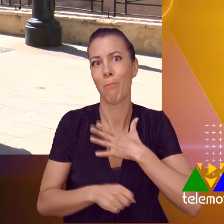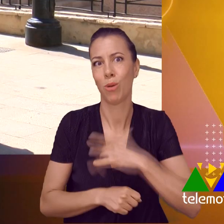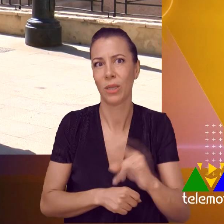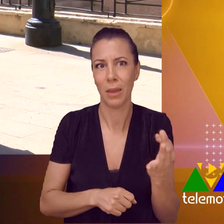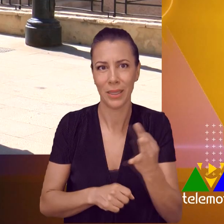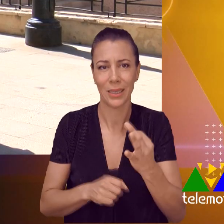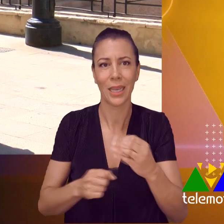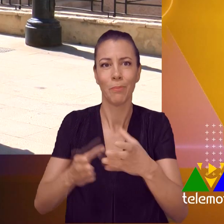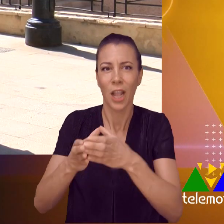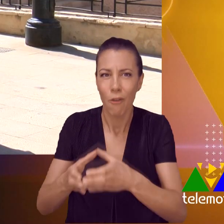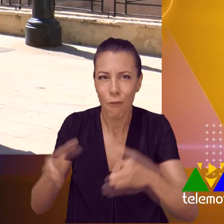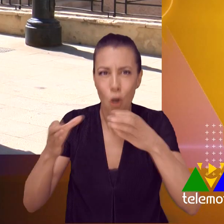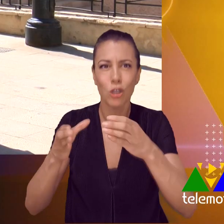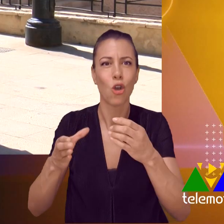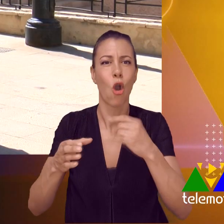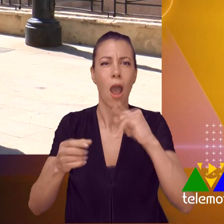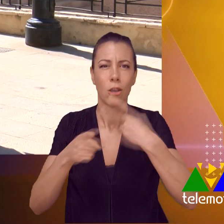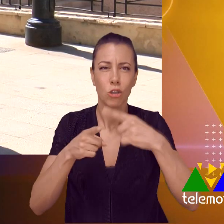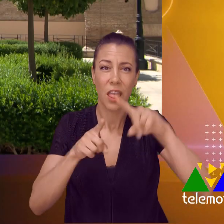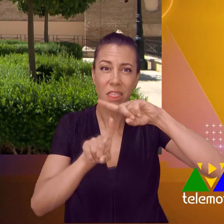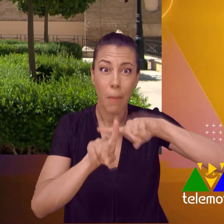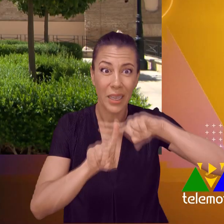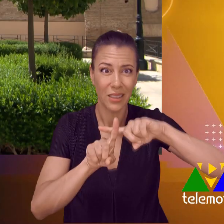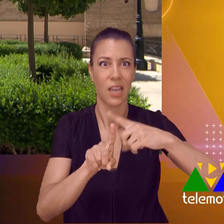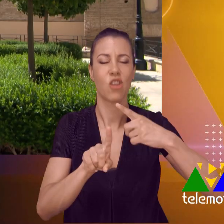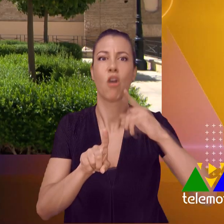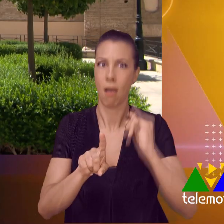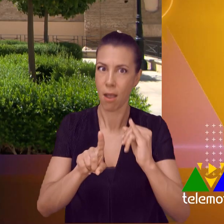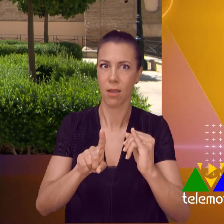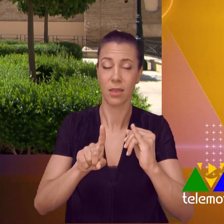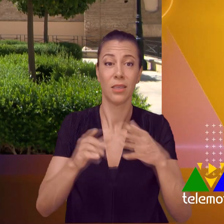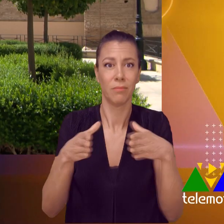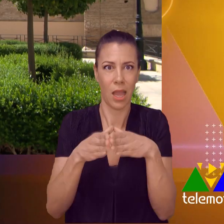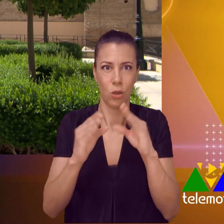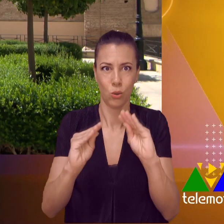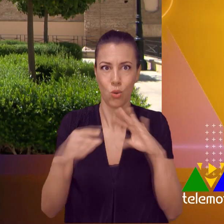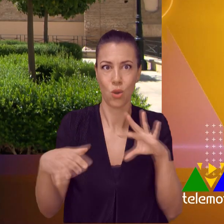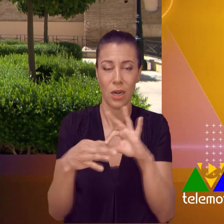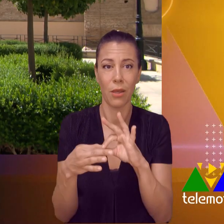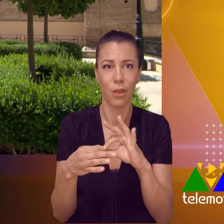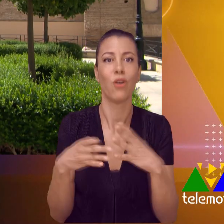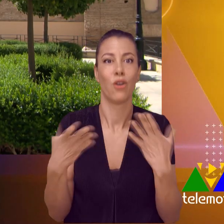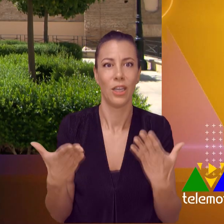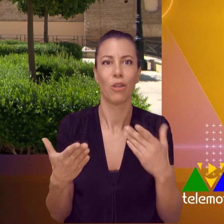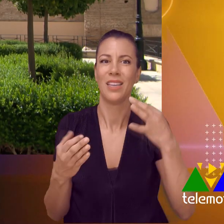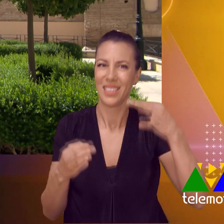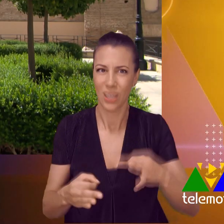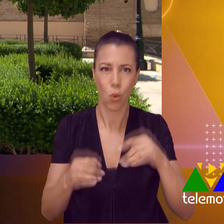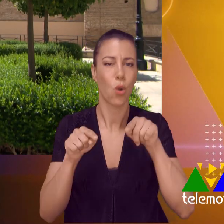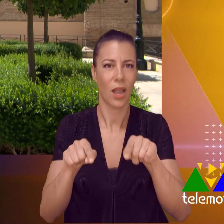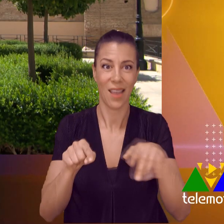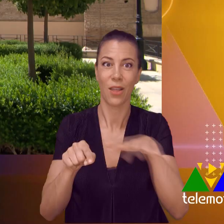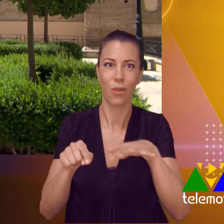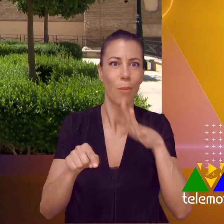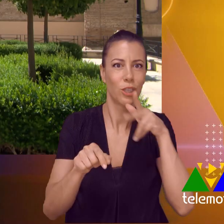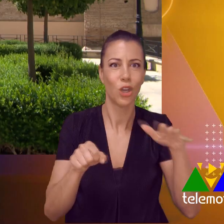el foso, parte del cementerio que existió, parte del cementerio parroquial, del panteón que le decían que existió en esta parte de